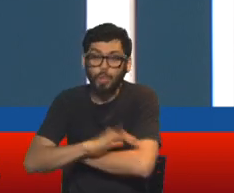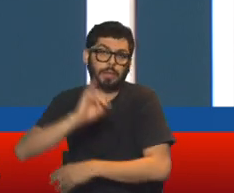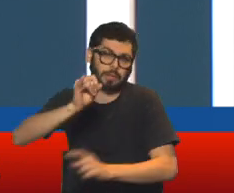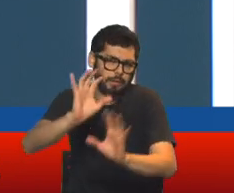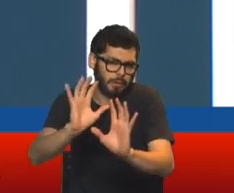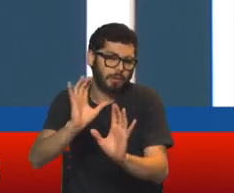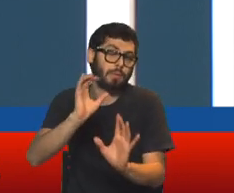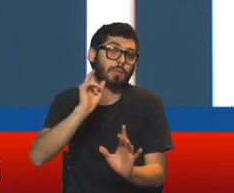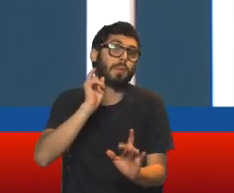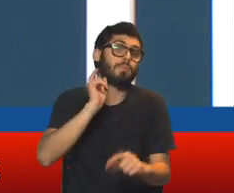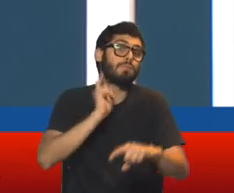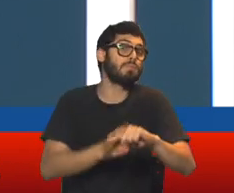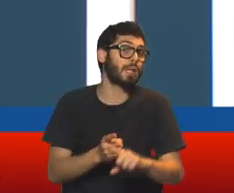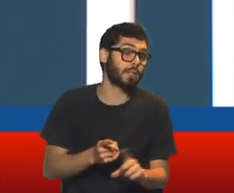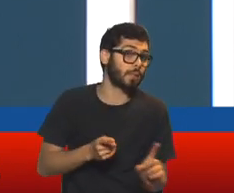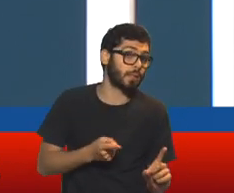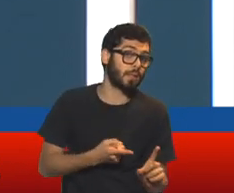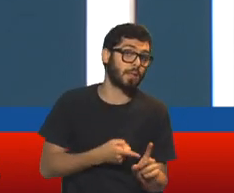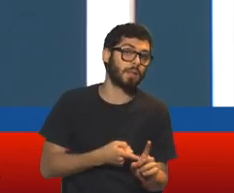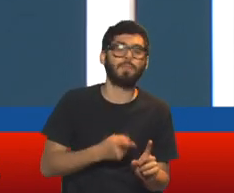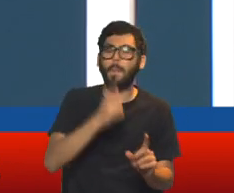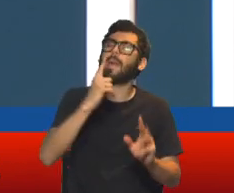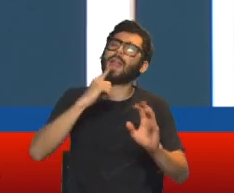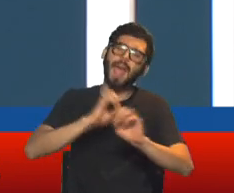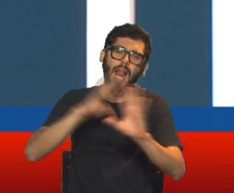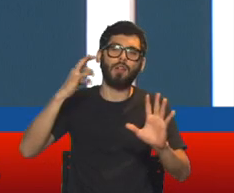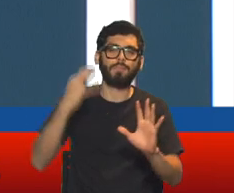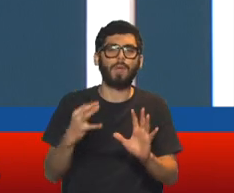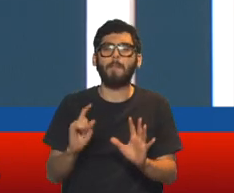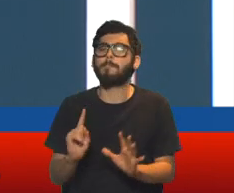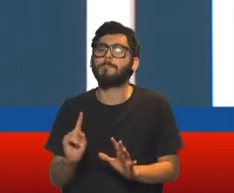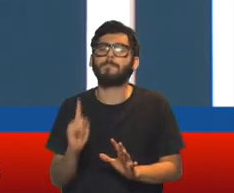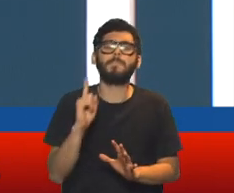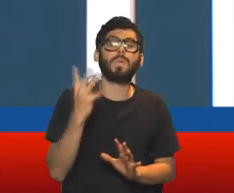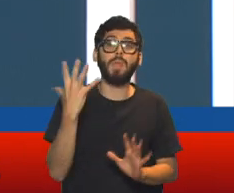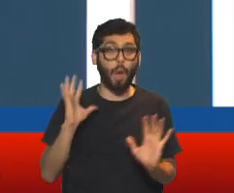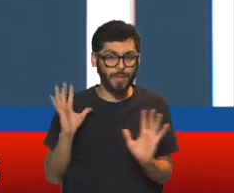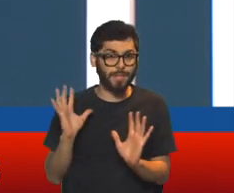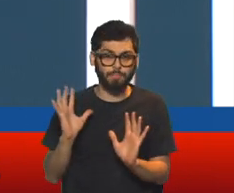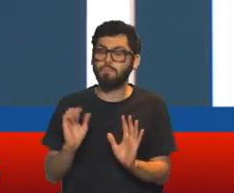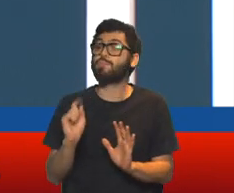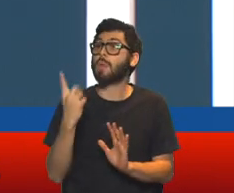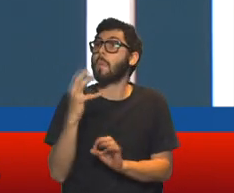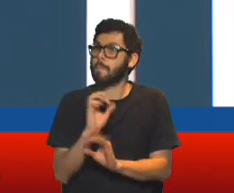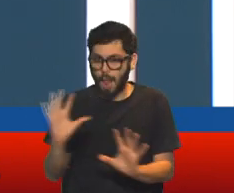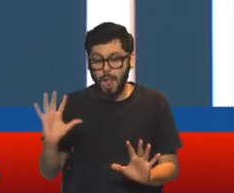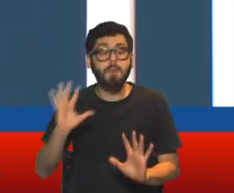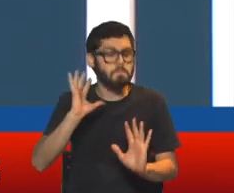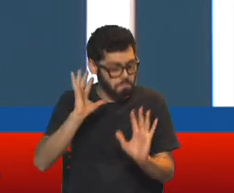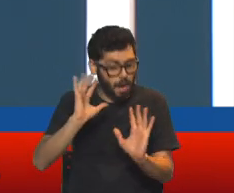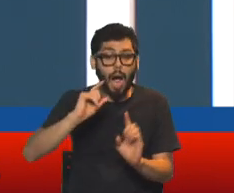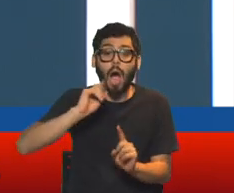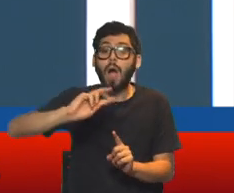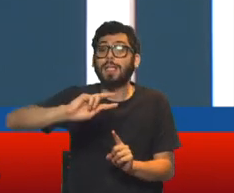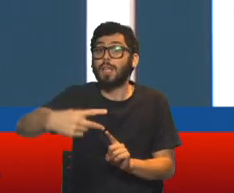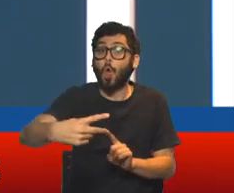que, lógicamente, me parece que hay que tomarla como esto. Fue una primera fecha. Si la fecha que viene el escenario se